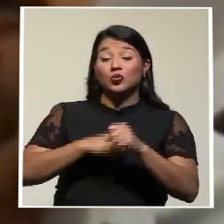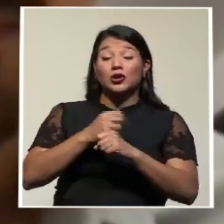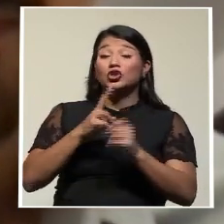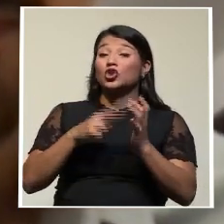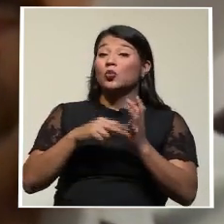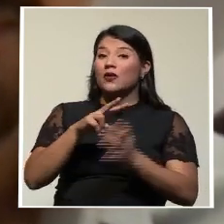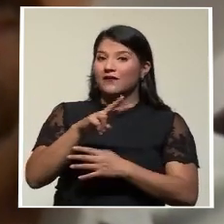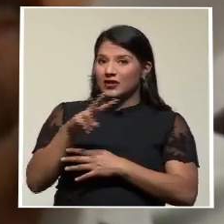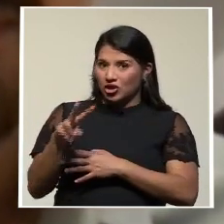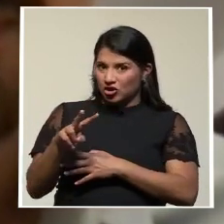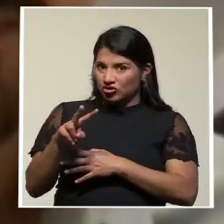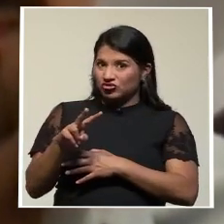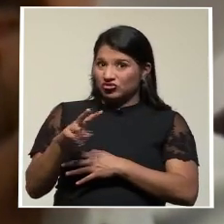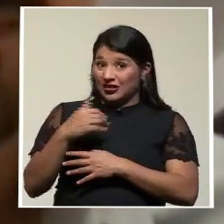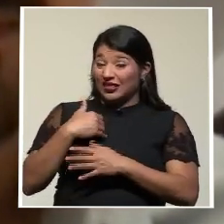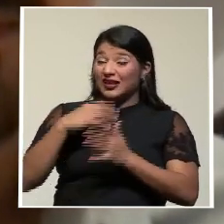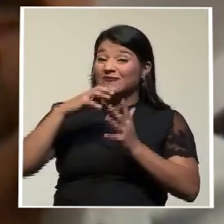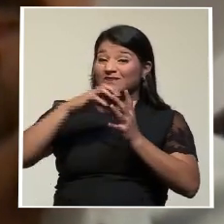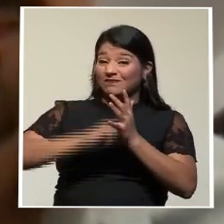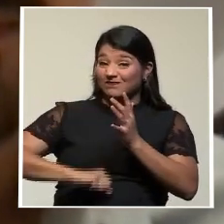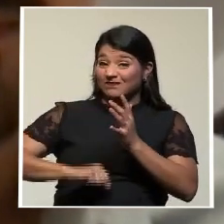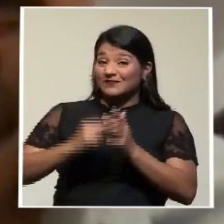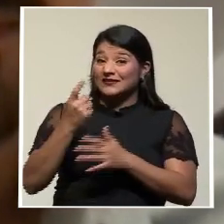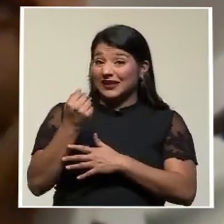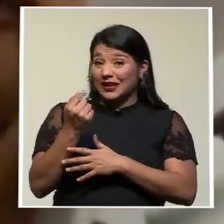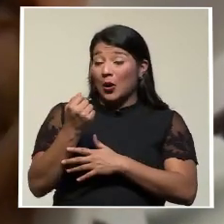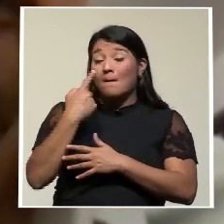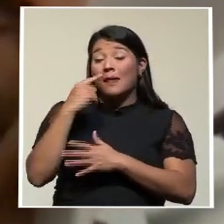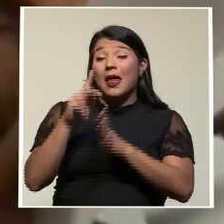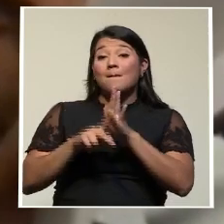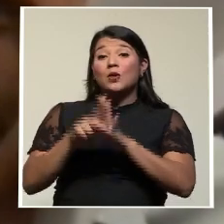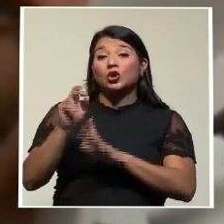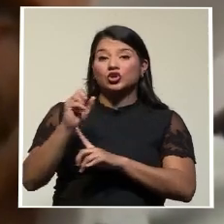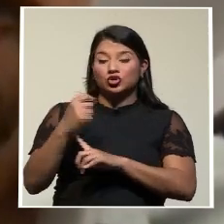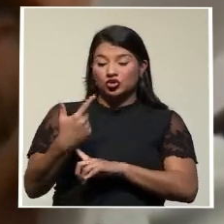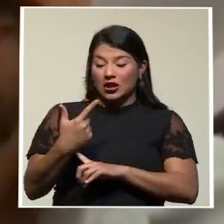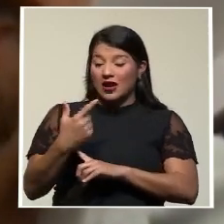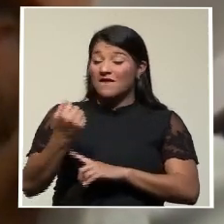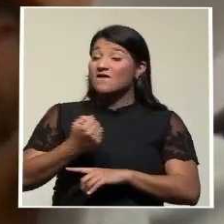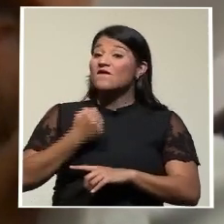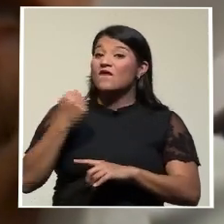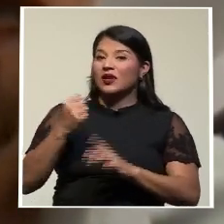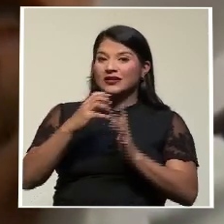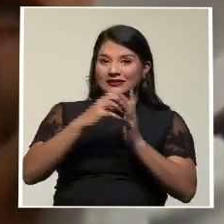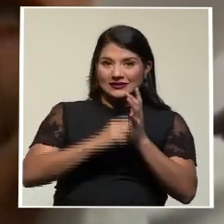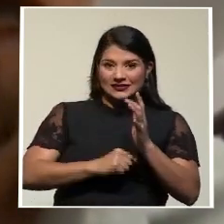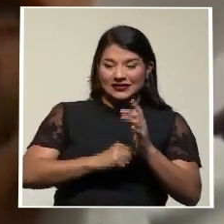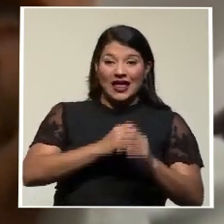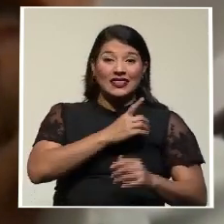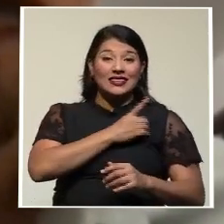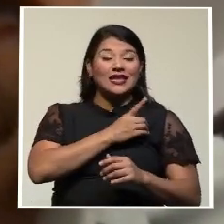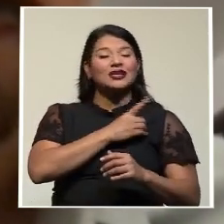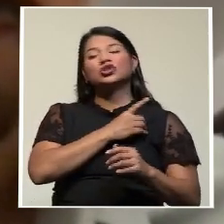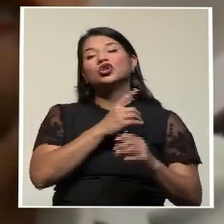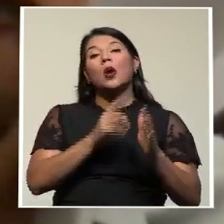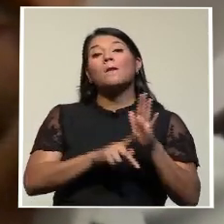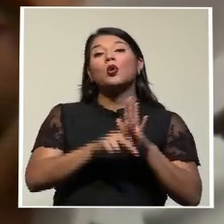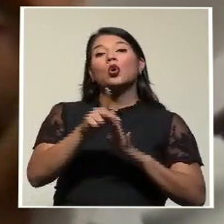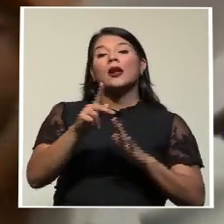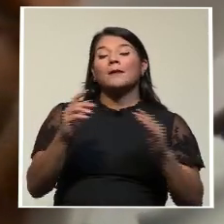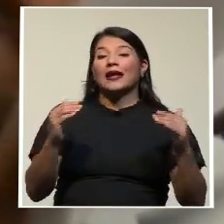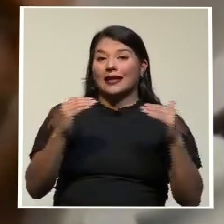fuertes recortes a programas sociales. Hay un fuerte recorte a la dirección de programas de